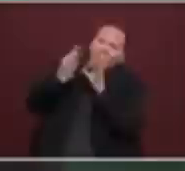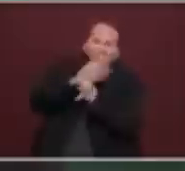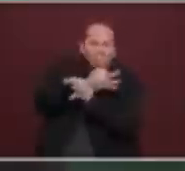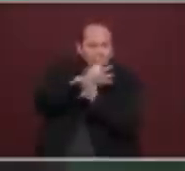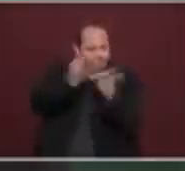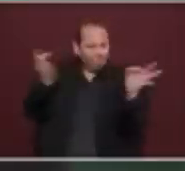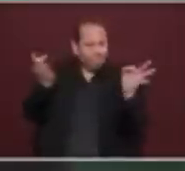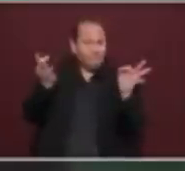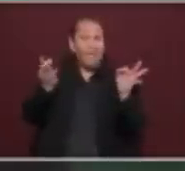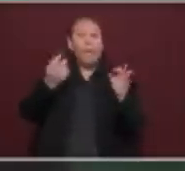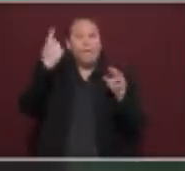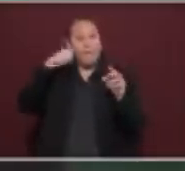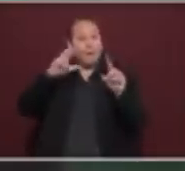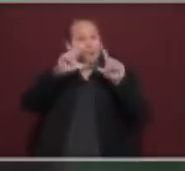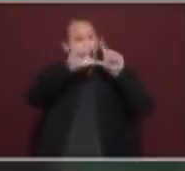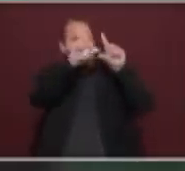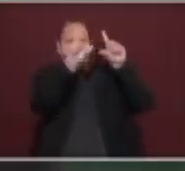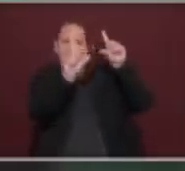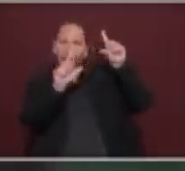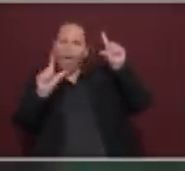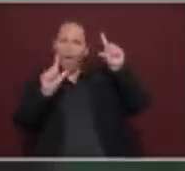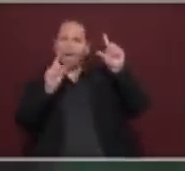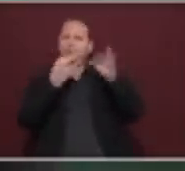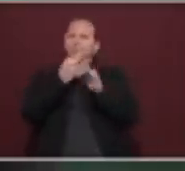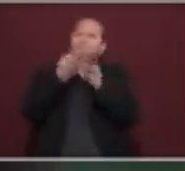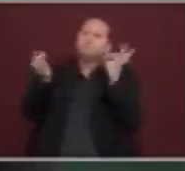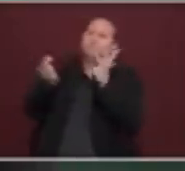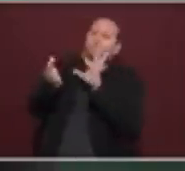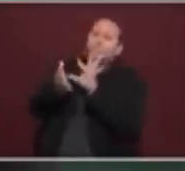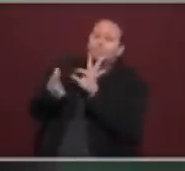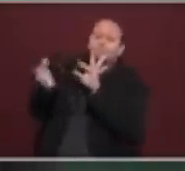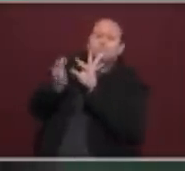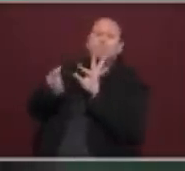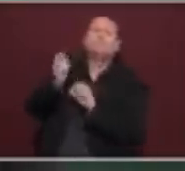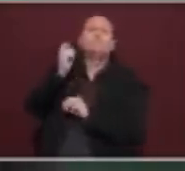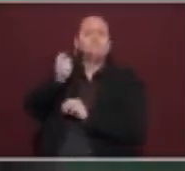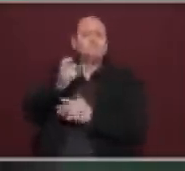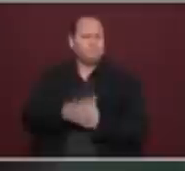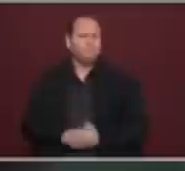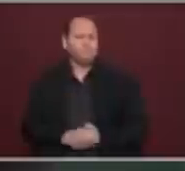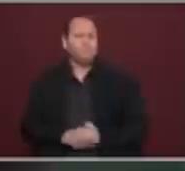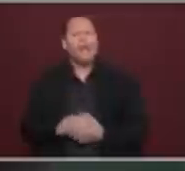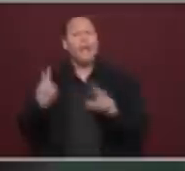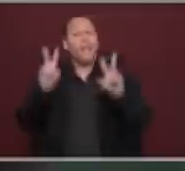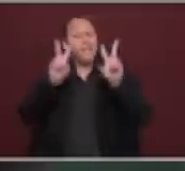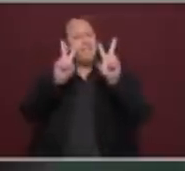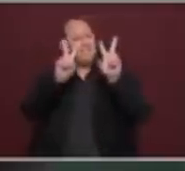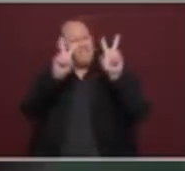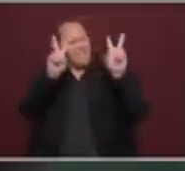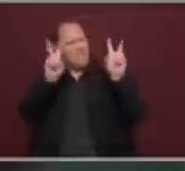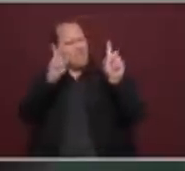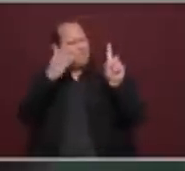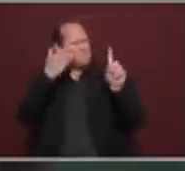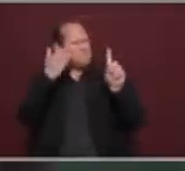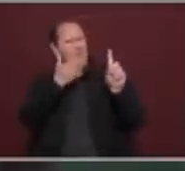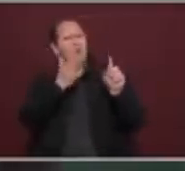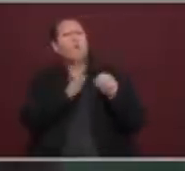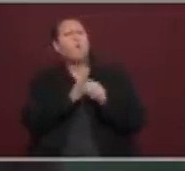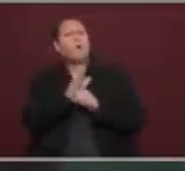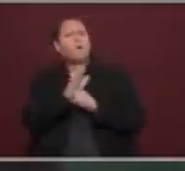a todo el país sobre el tema d